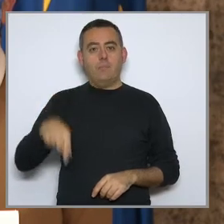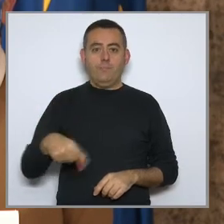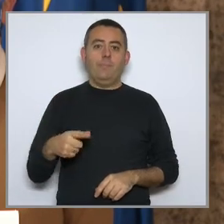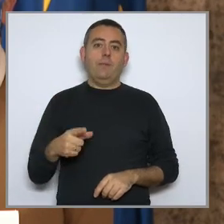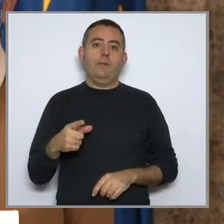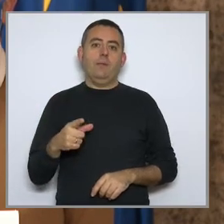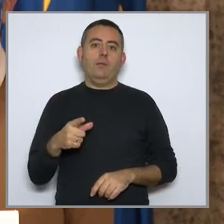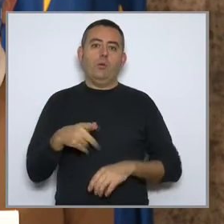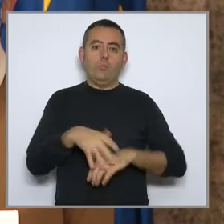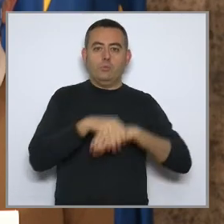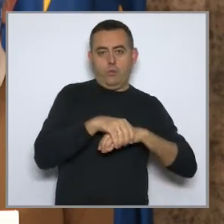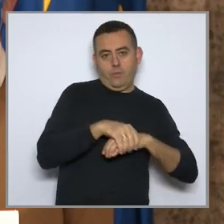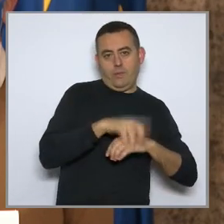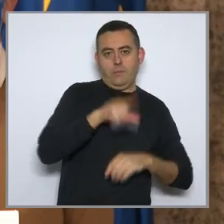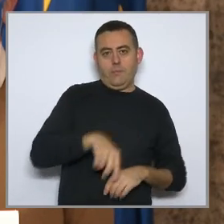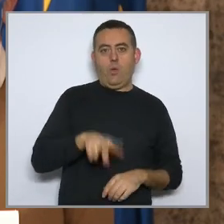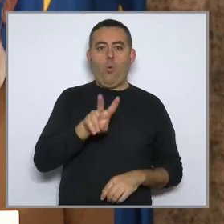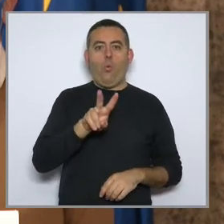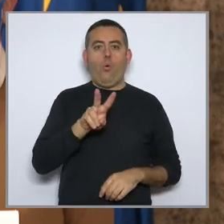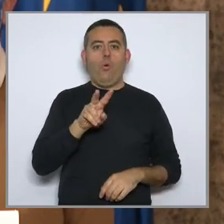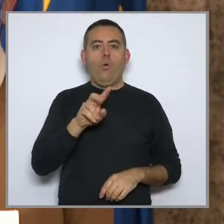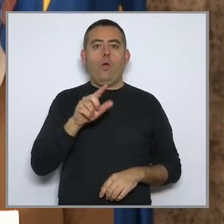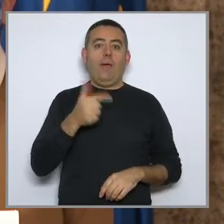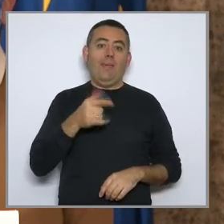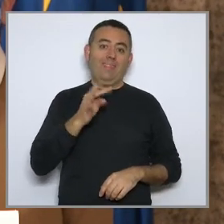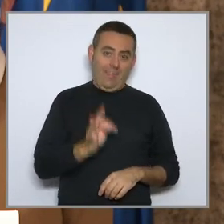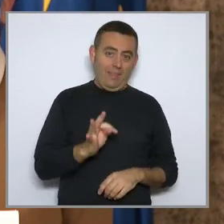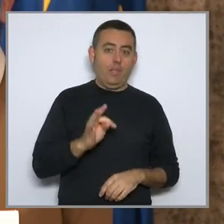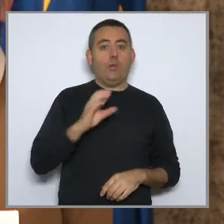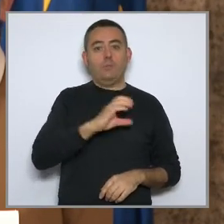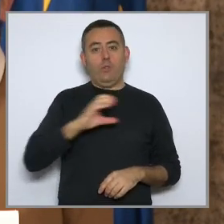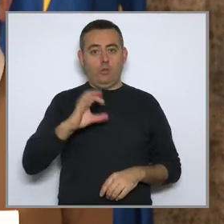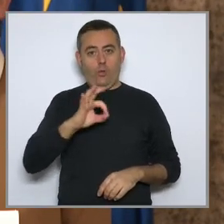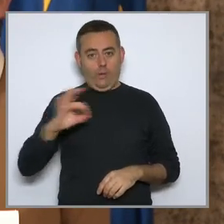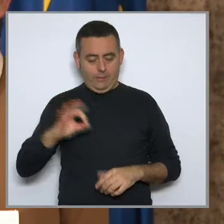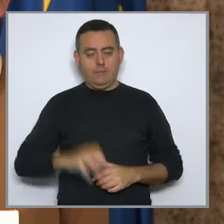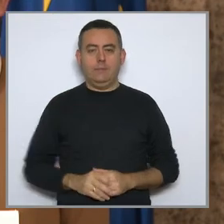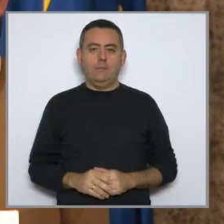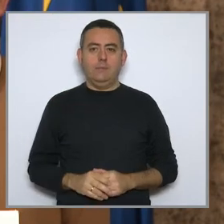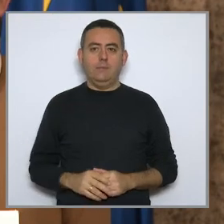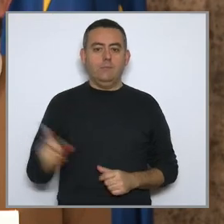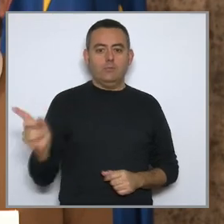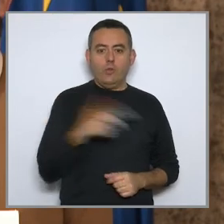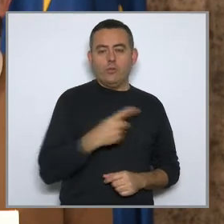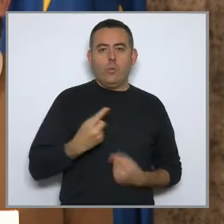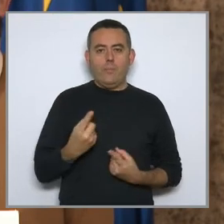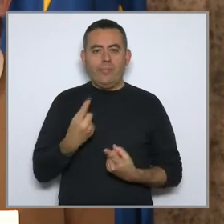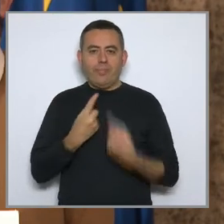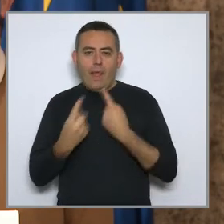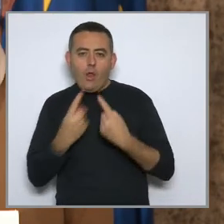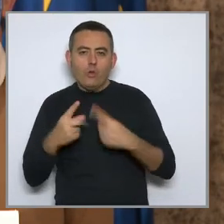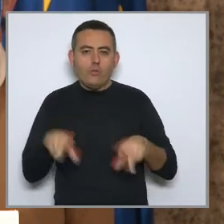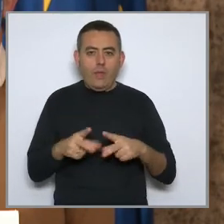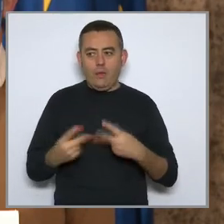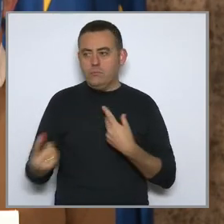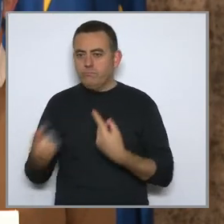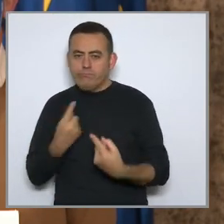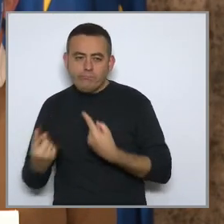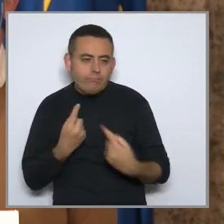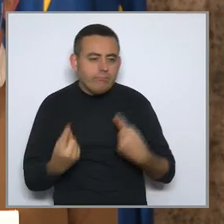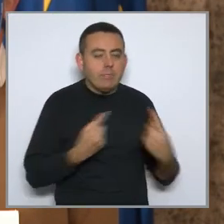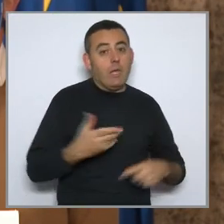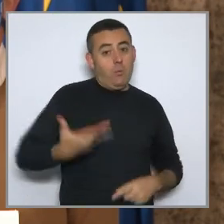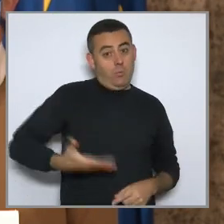básico fundamentar en gran medida esta respuesta en el diálogo social, como también es fundamental